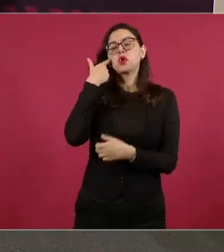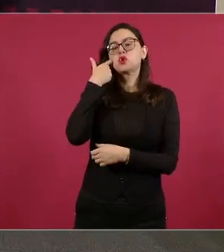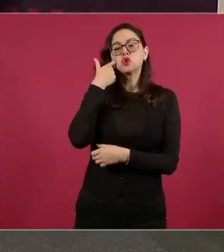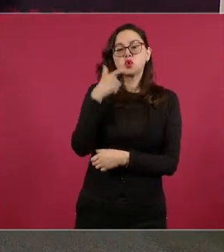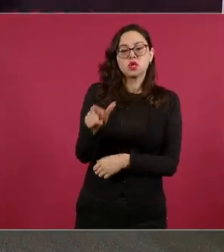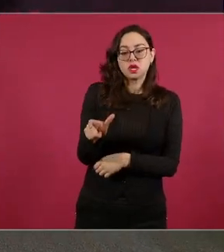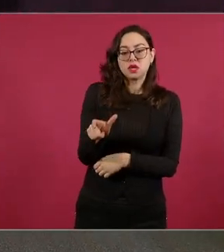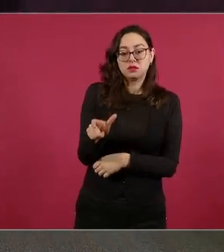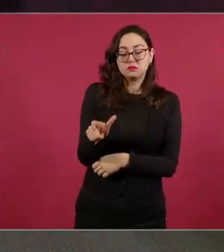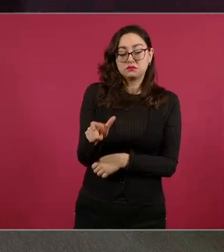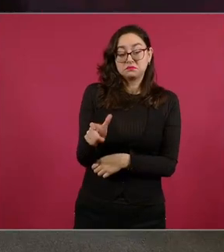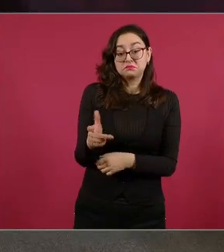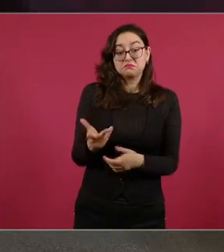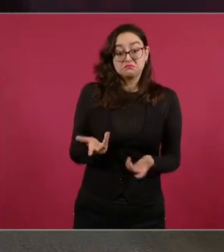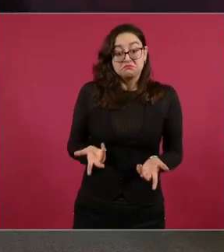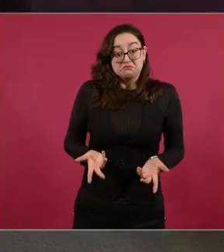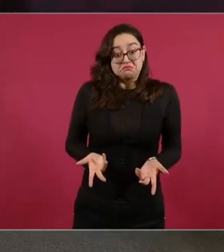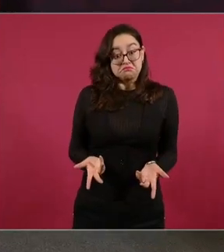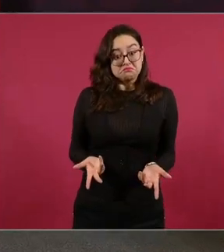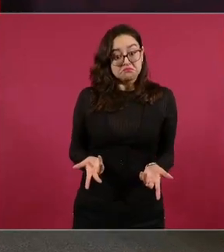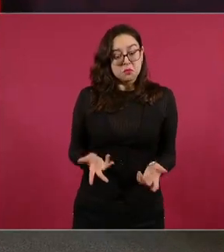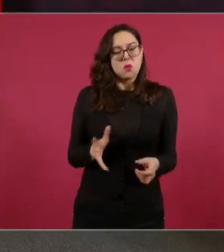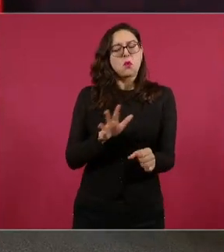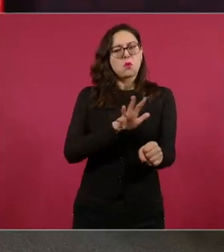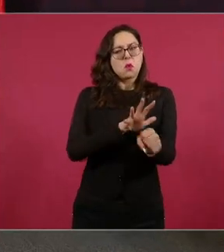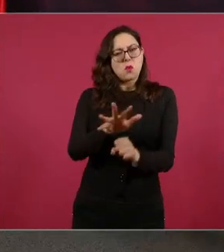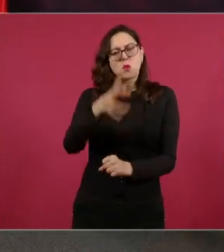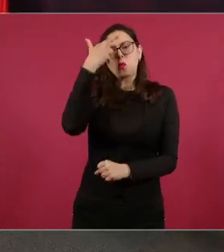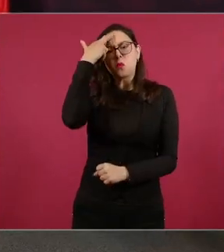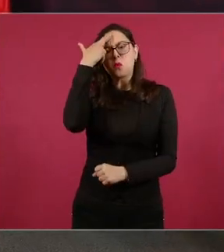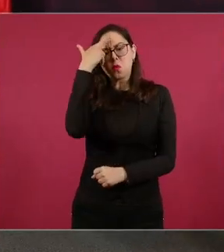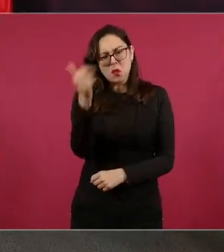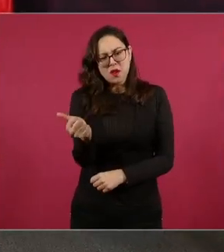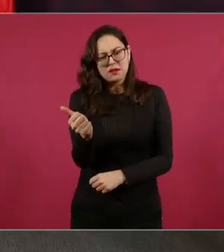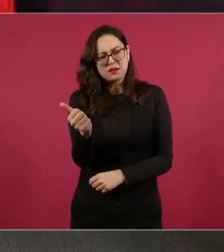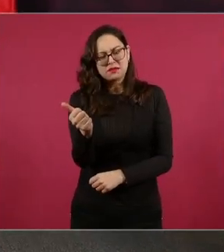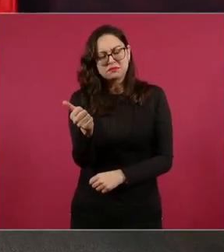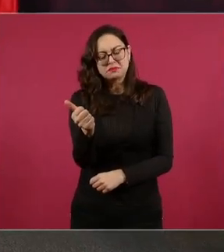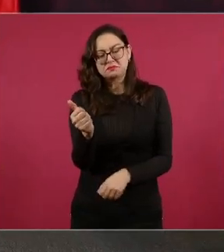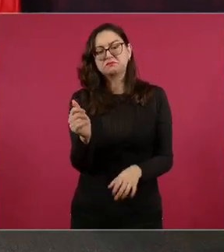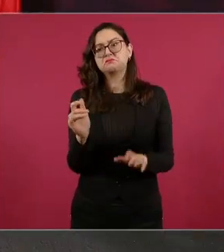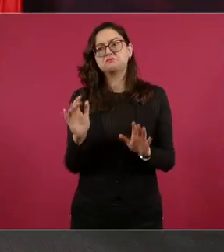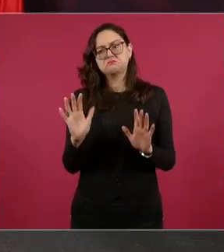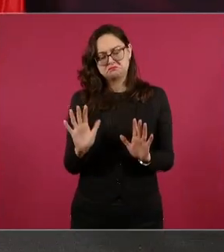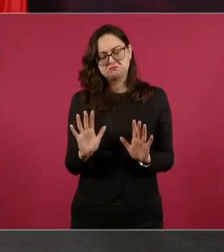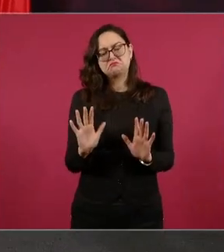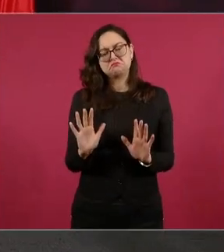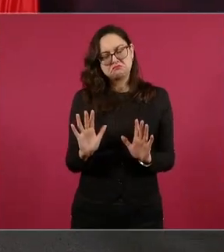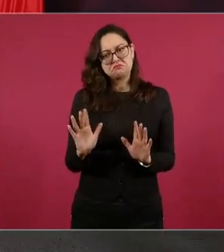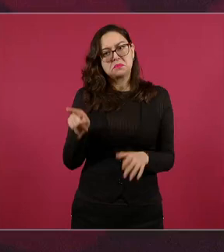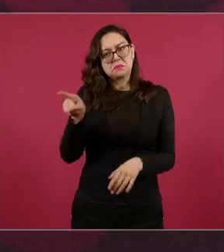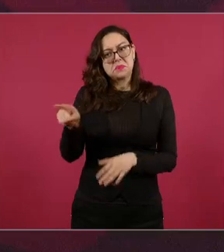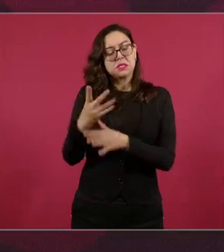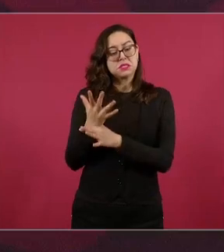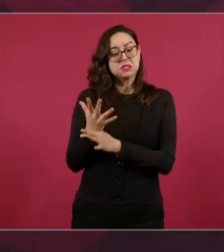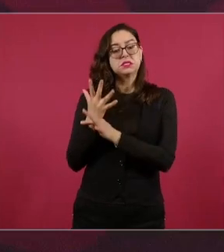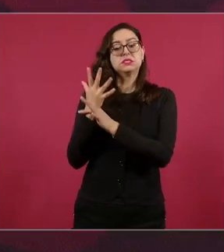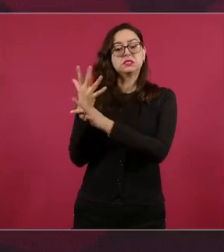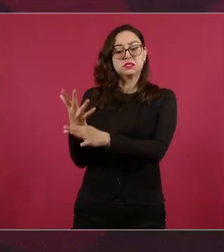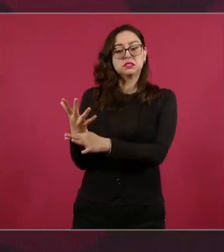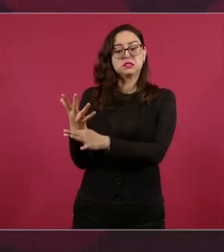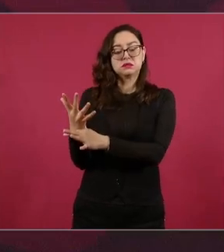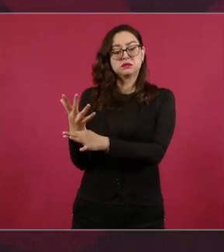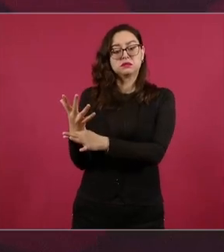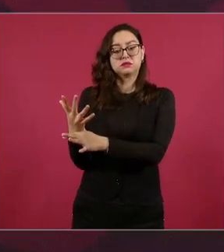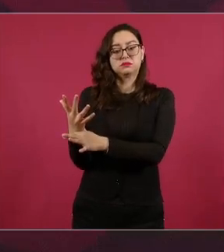y no hay que desconocer sus razones, porque